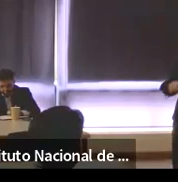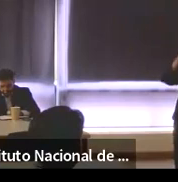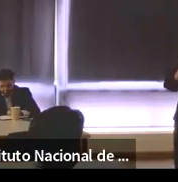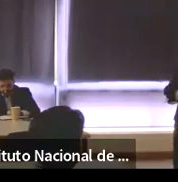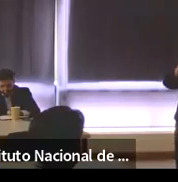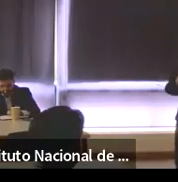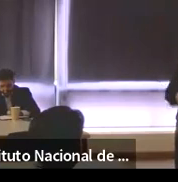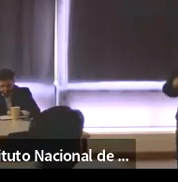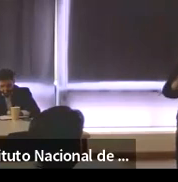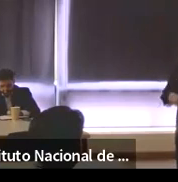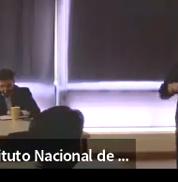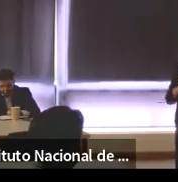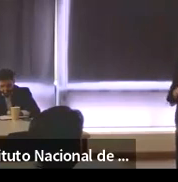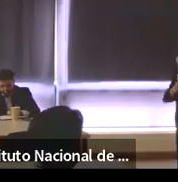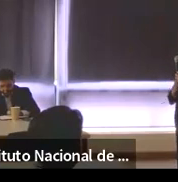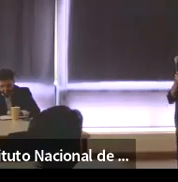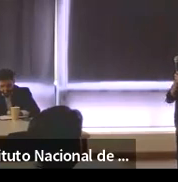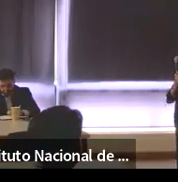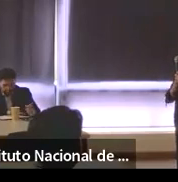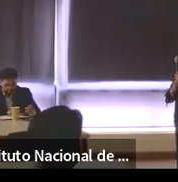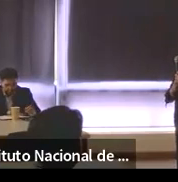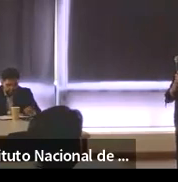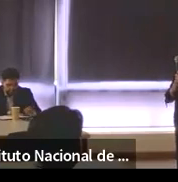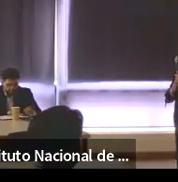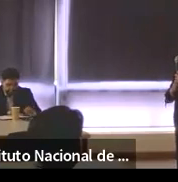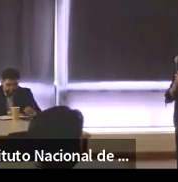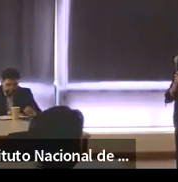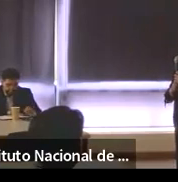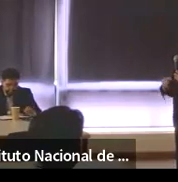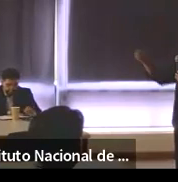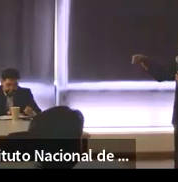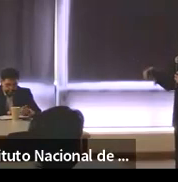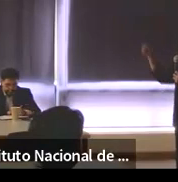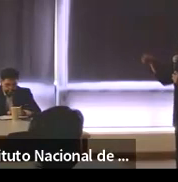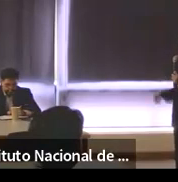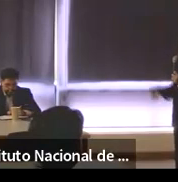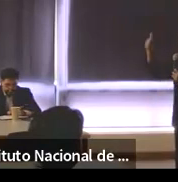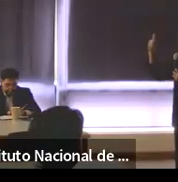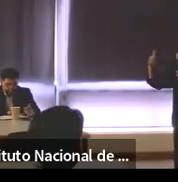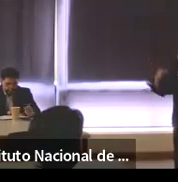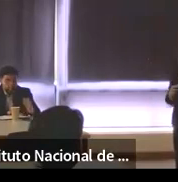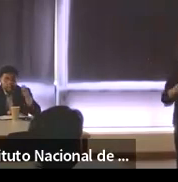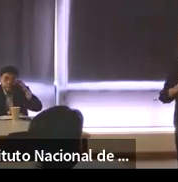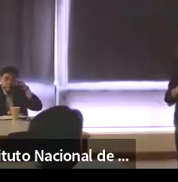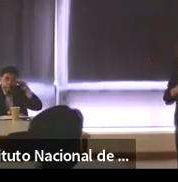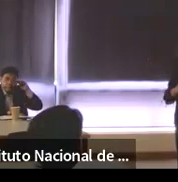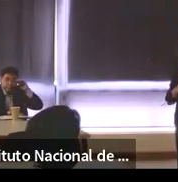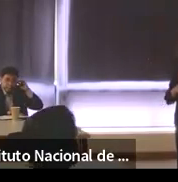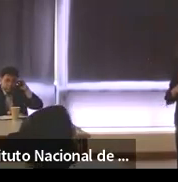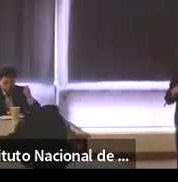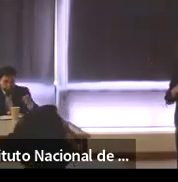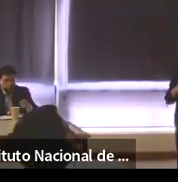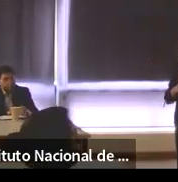no tenían el primer caso en Japón y ellas ya tenían un protocolo de atención